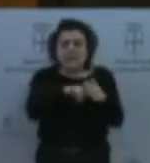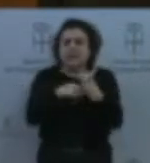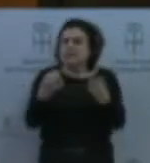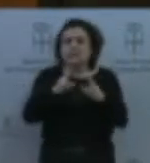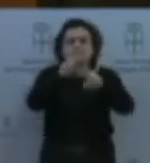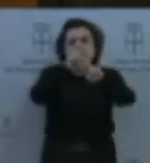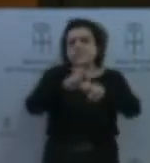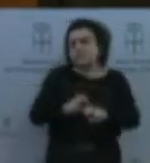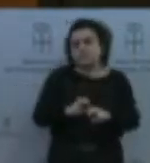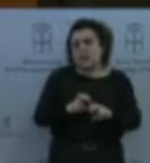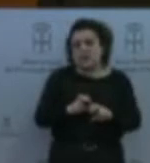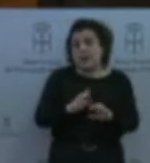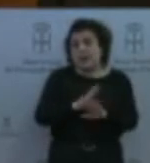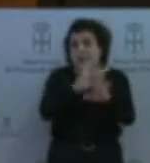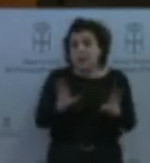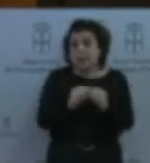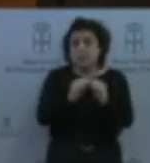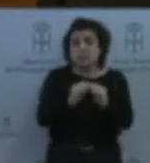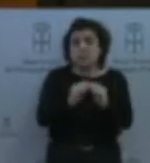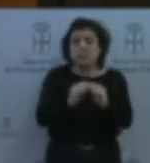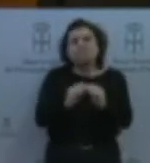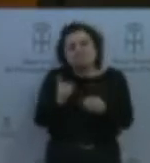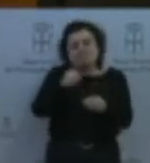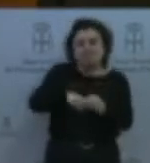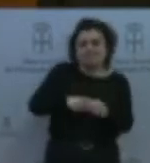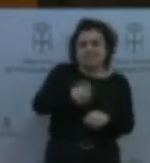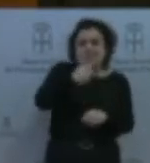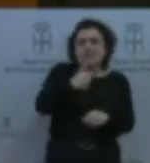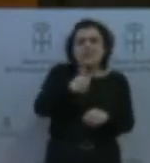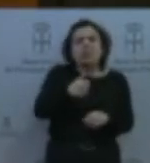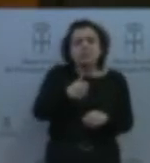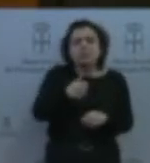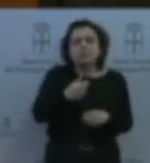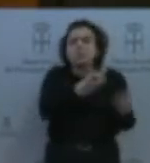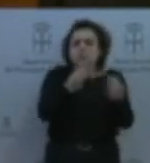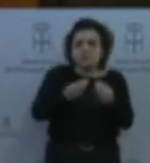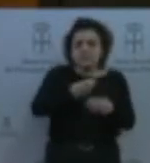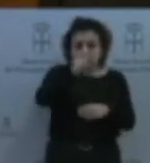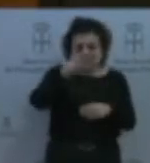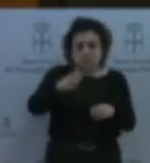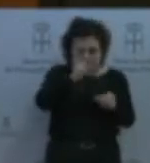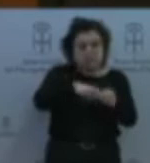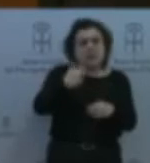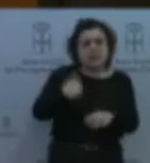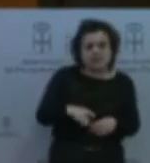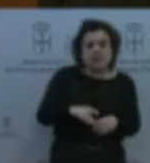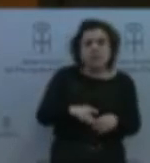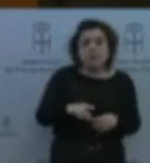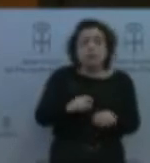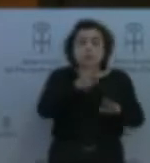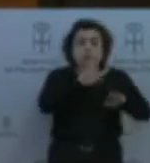vista que ya somos abondo. Los y les diputados que estamos por la oficialidad, entre los que felizmente está el presidente del Gobierno de